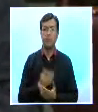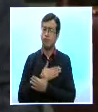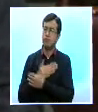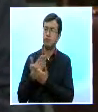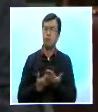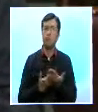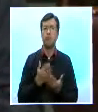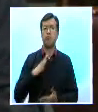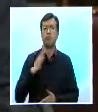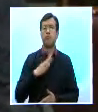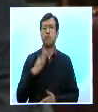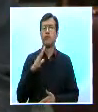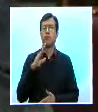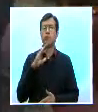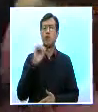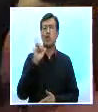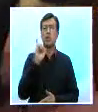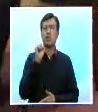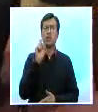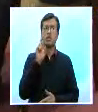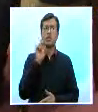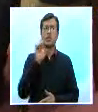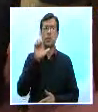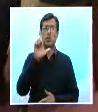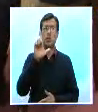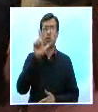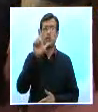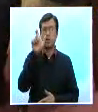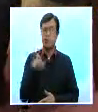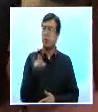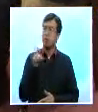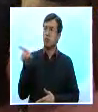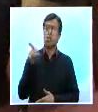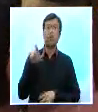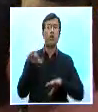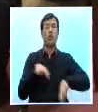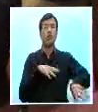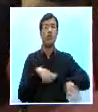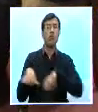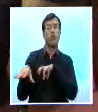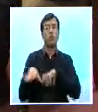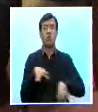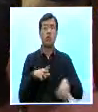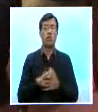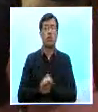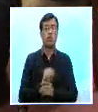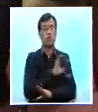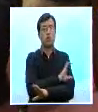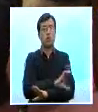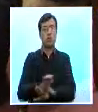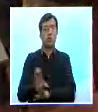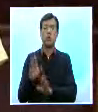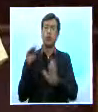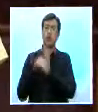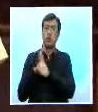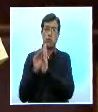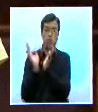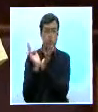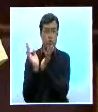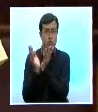al señor israel avilés él representa justamente en su calidad de coordinador por la solución de la deuda campesina con el banco nacional de fomento